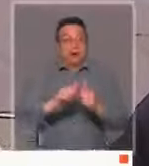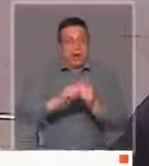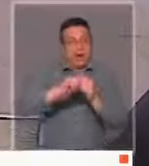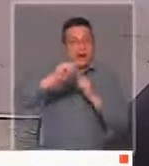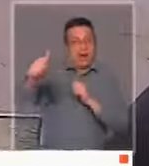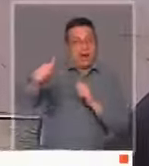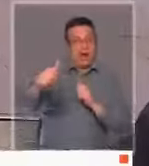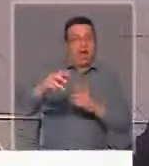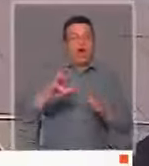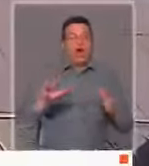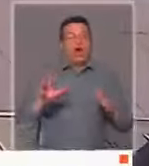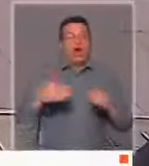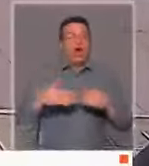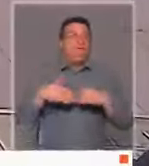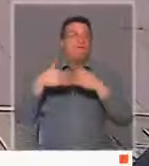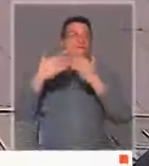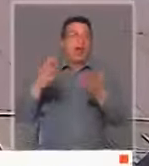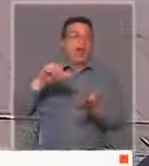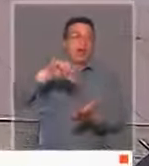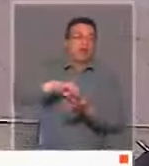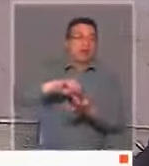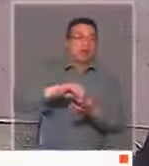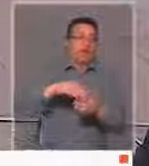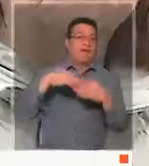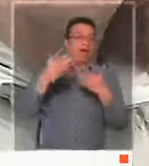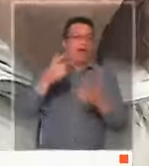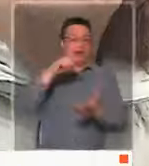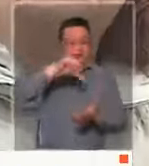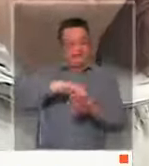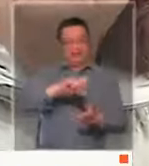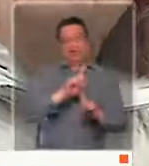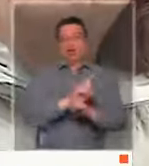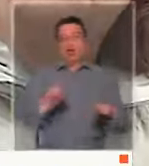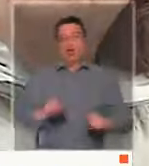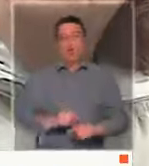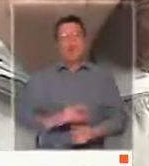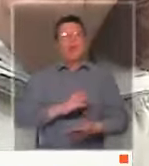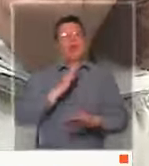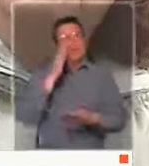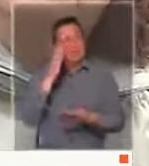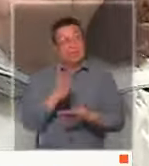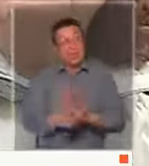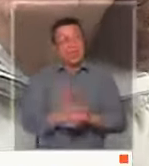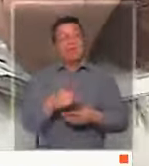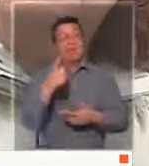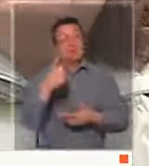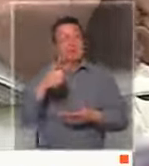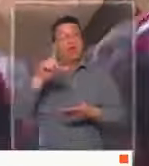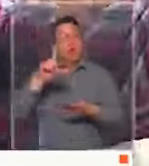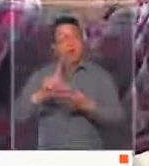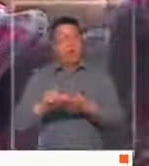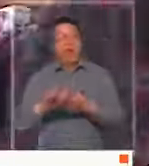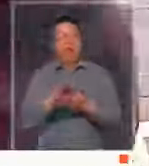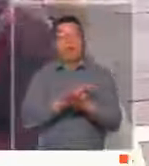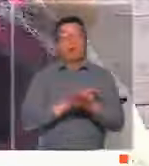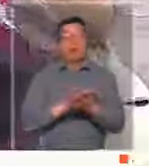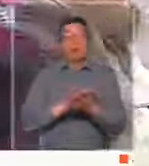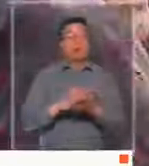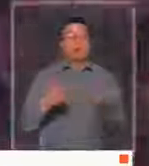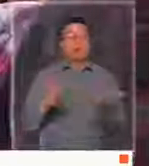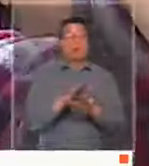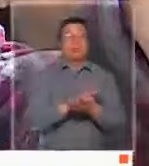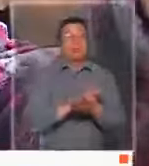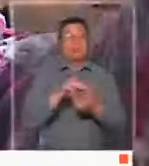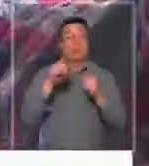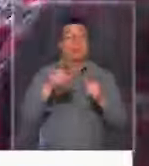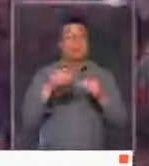¿no? Fuera de la ciudad, que no sea en el centro. Tiene que estar en un lugar, suponte tú, ya.